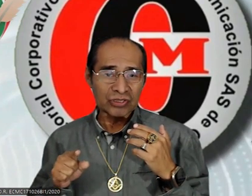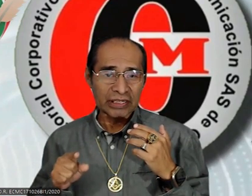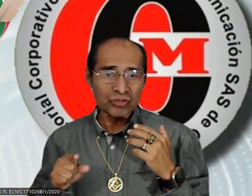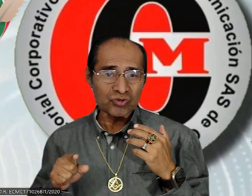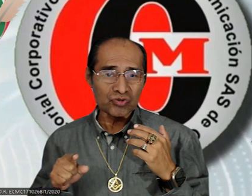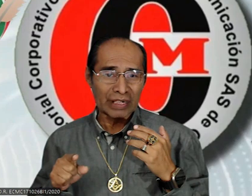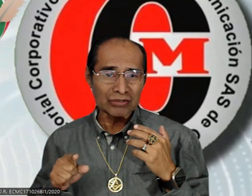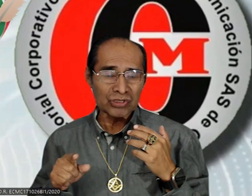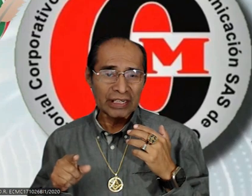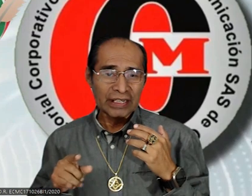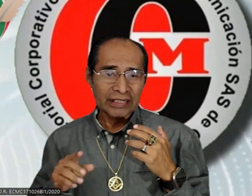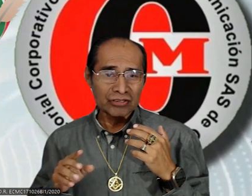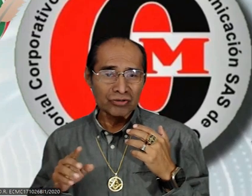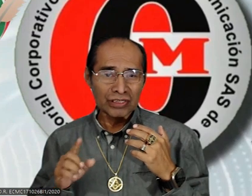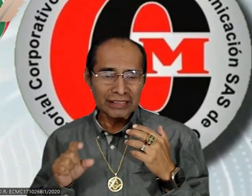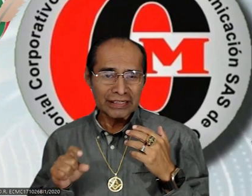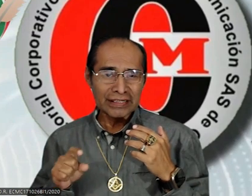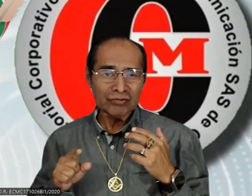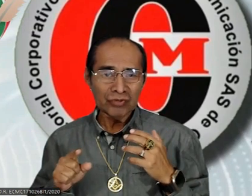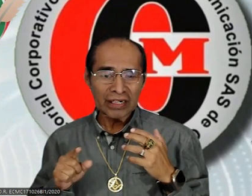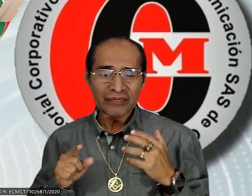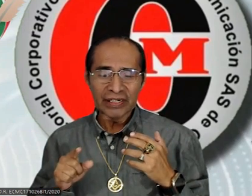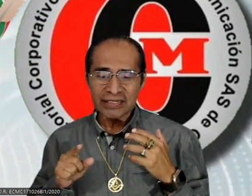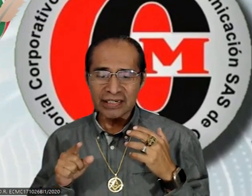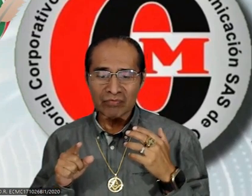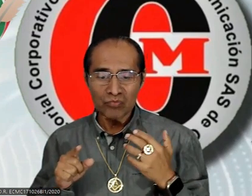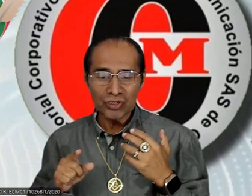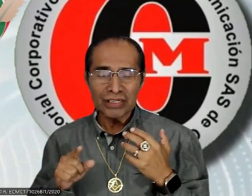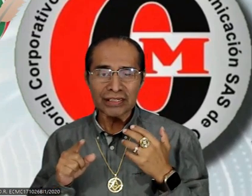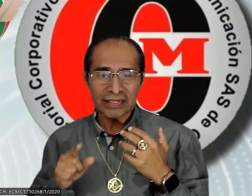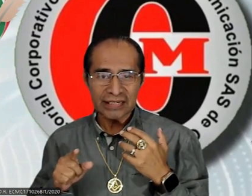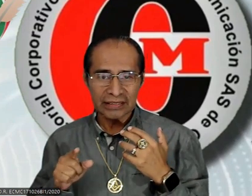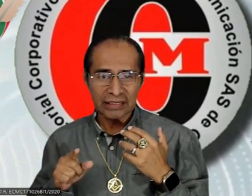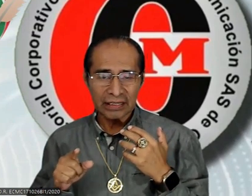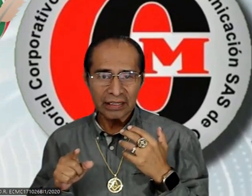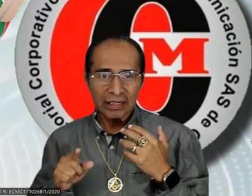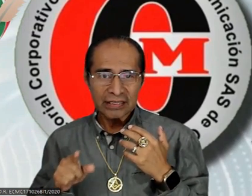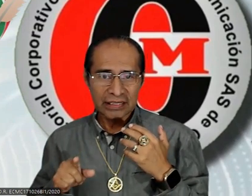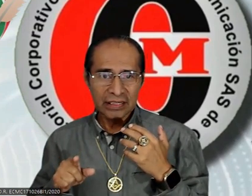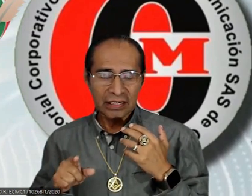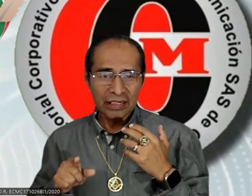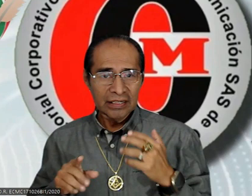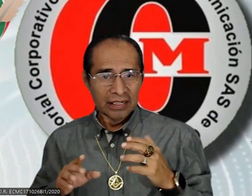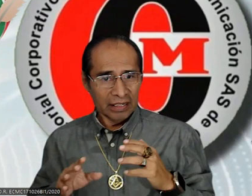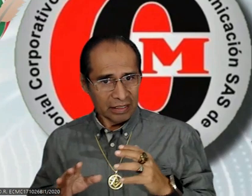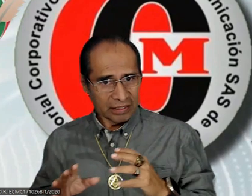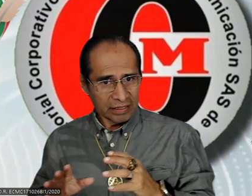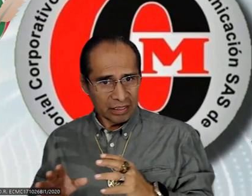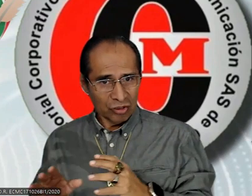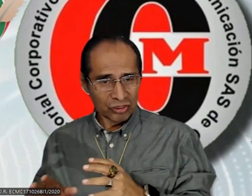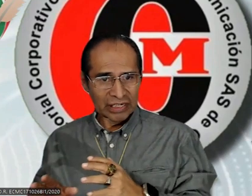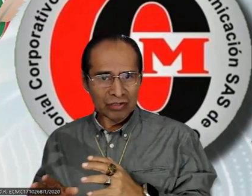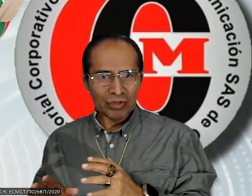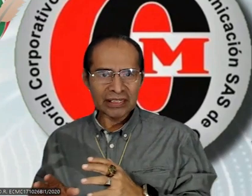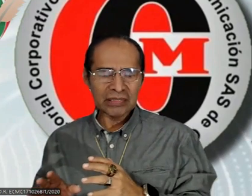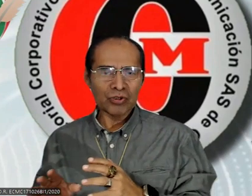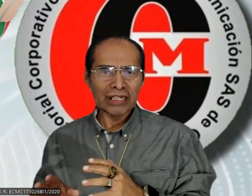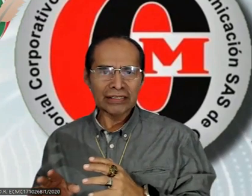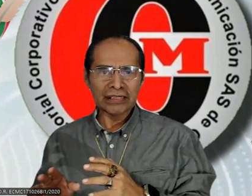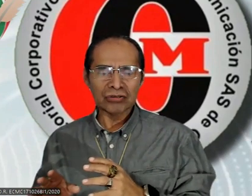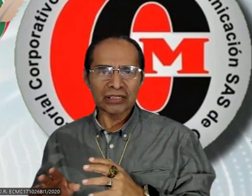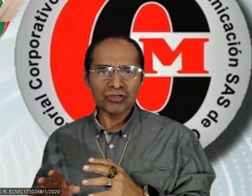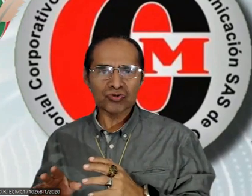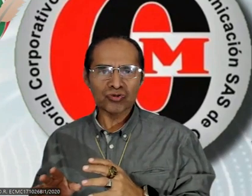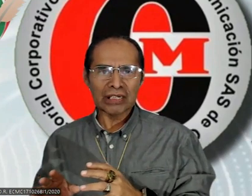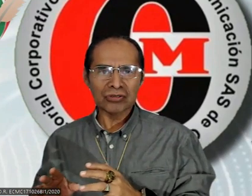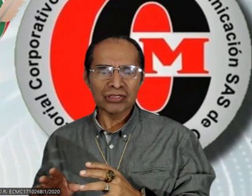habla de los derechos humanos y en donde tiene una referencia muy interesante, ¿sí? Los delincuentes